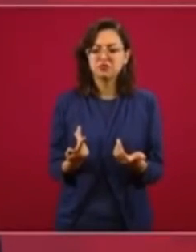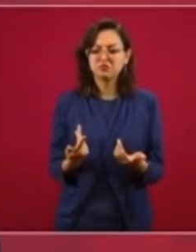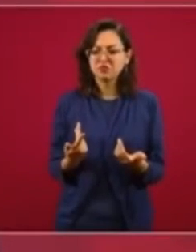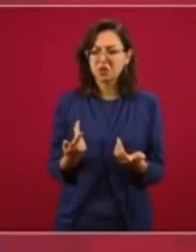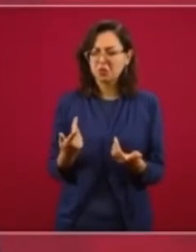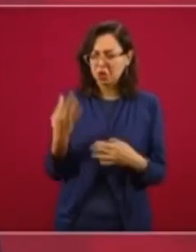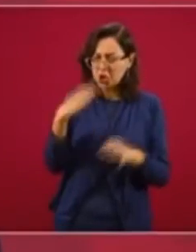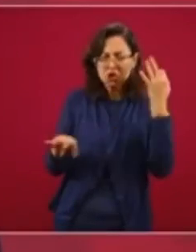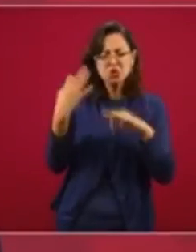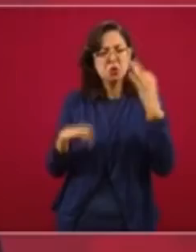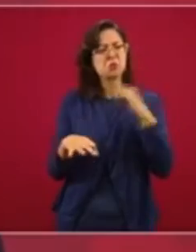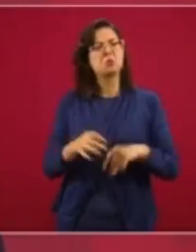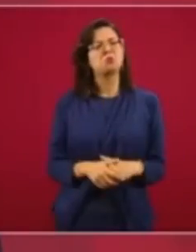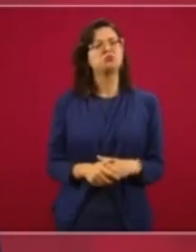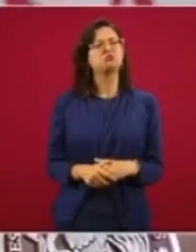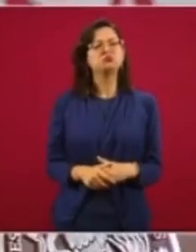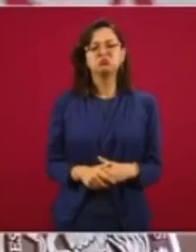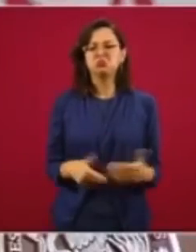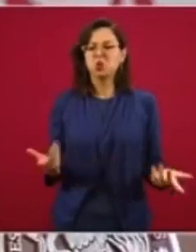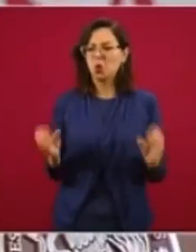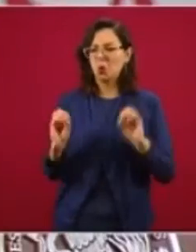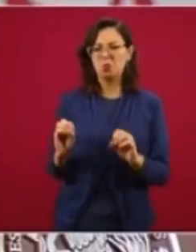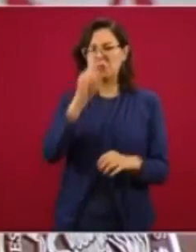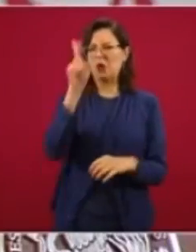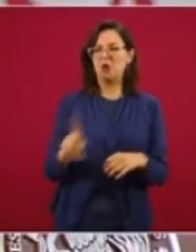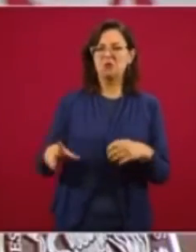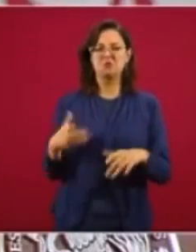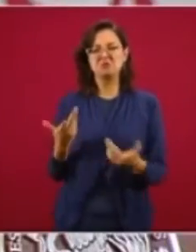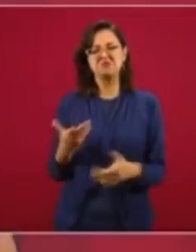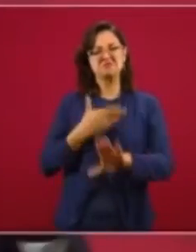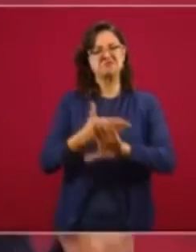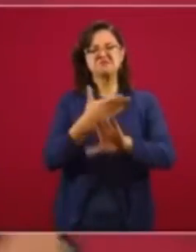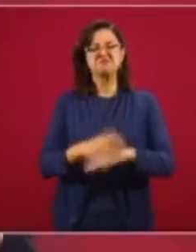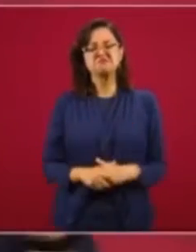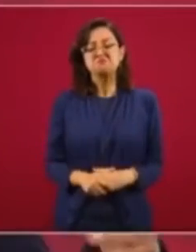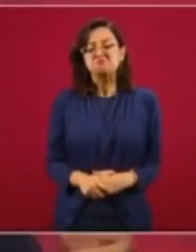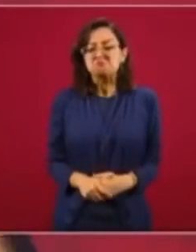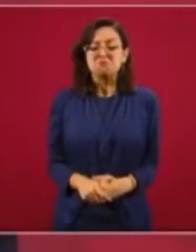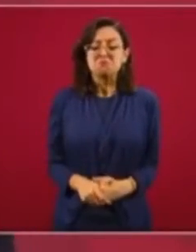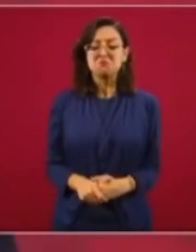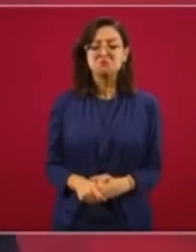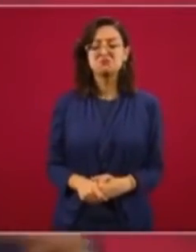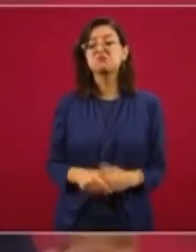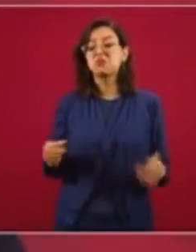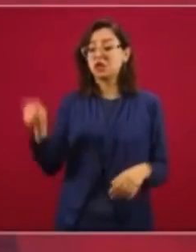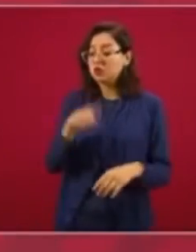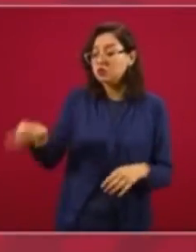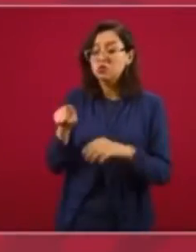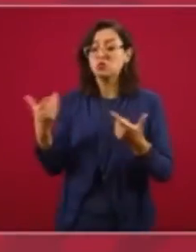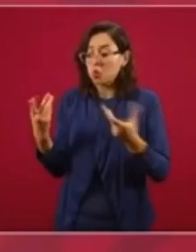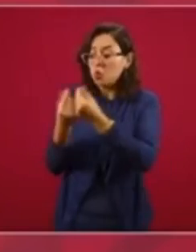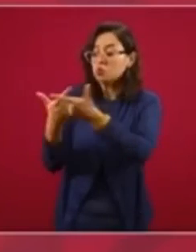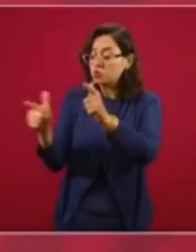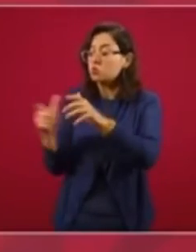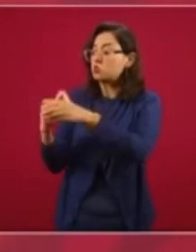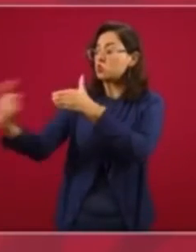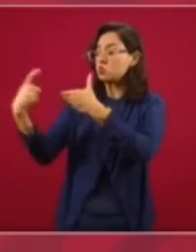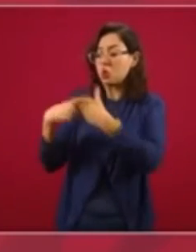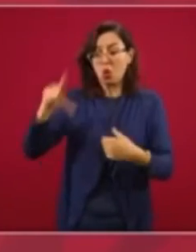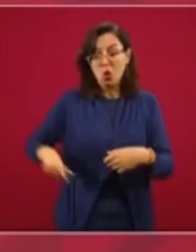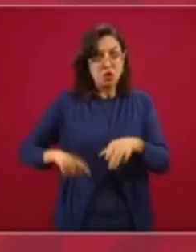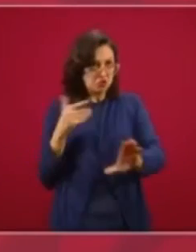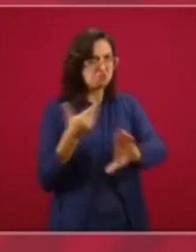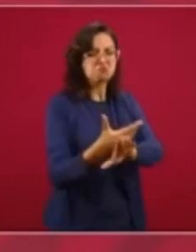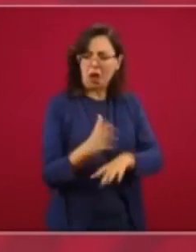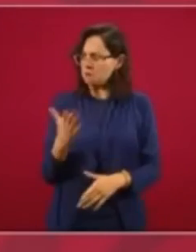lépera o subversiva. Eso que llamen a agruparse para enfrentar al gobierno, pues eso es